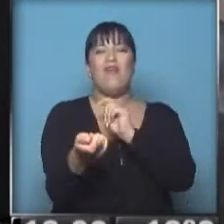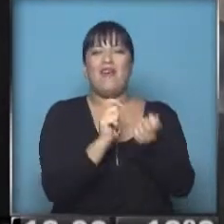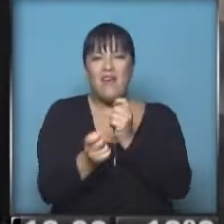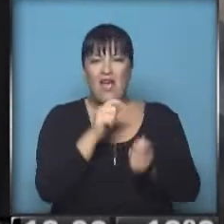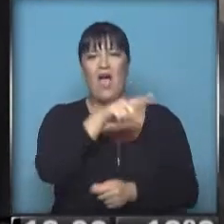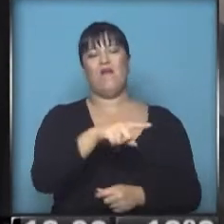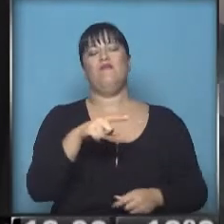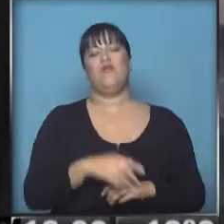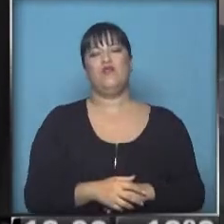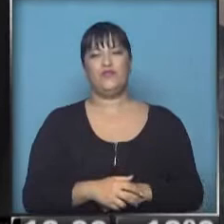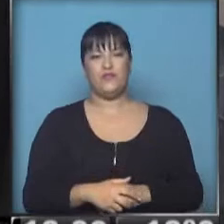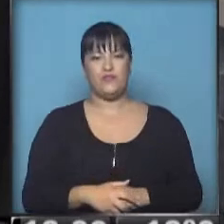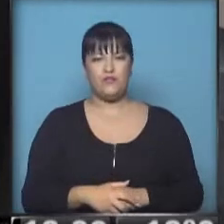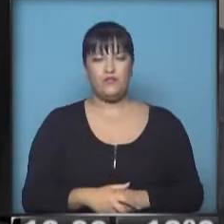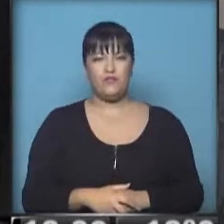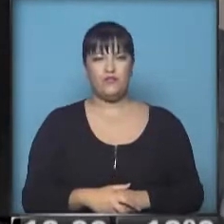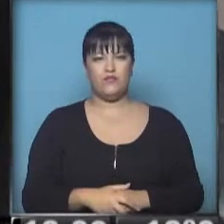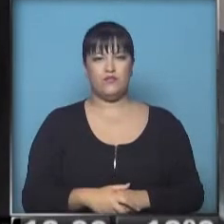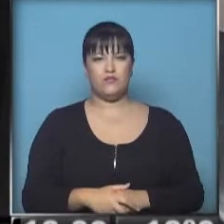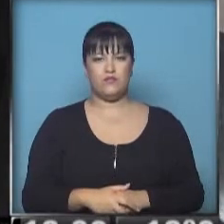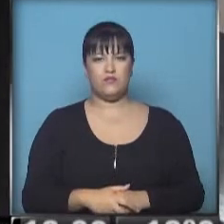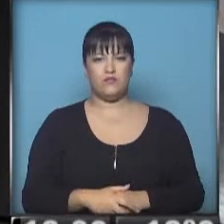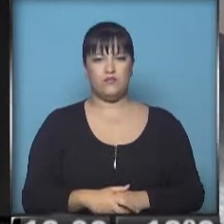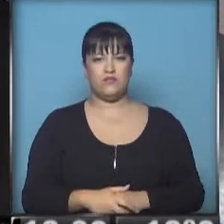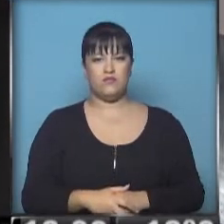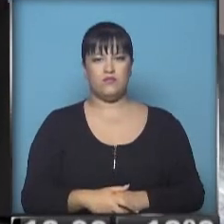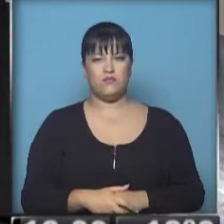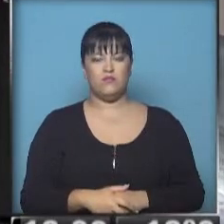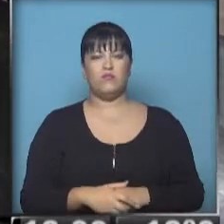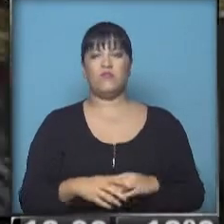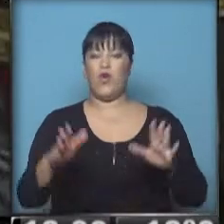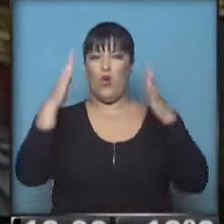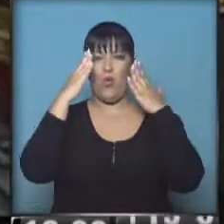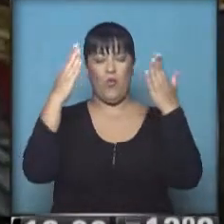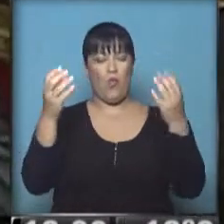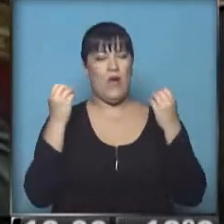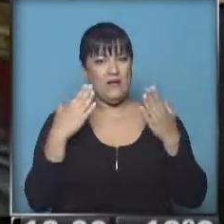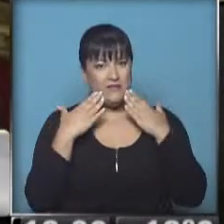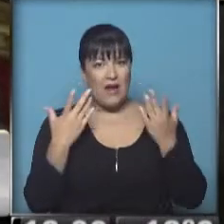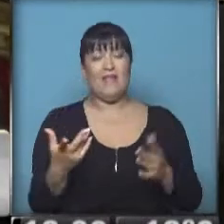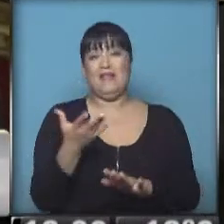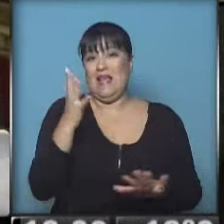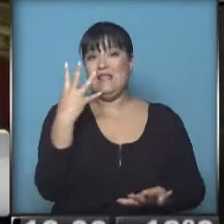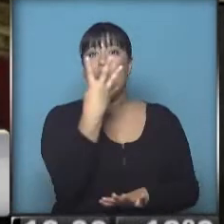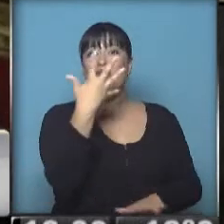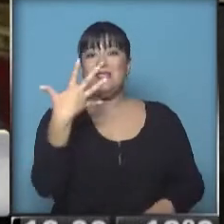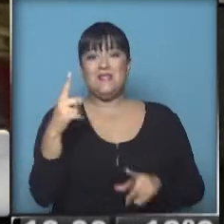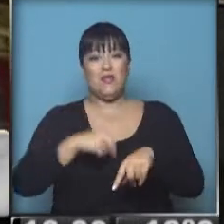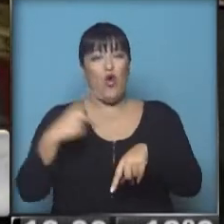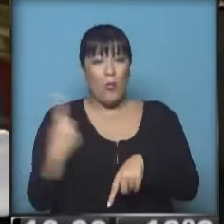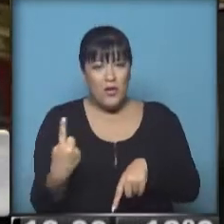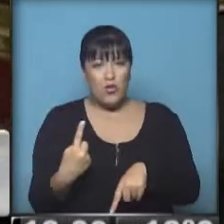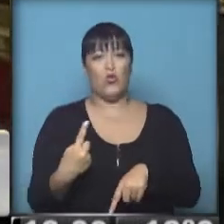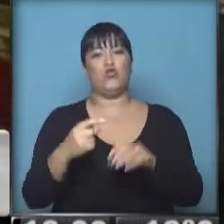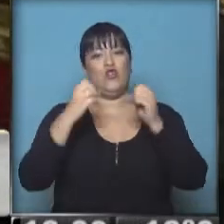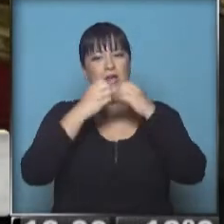Civil y Comercial. Fernando, buenas tardes. Roberto Agustina, buenas tardes. Hace 45 minutos está sesionando ya